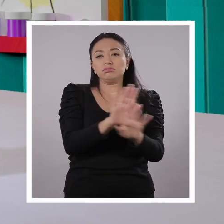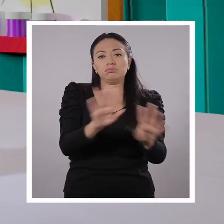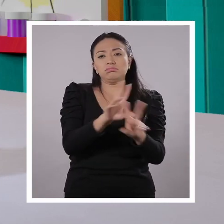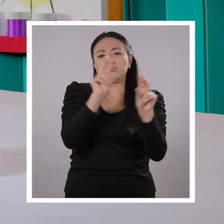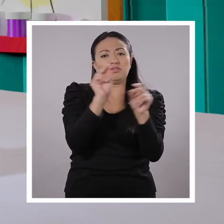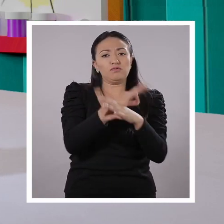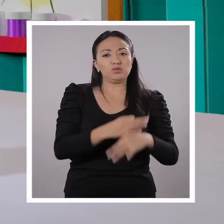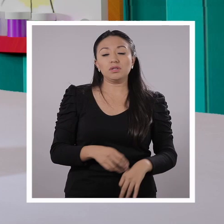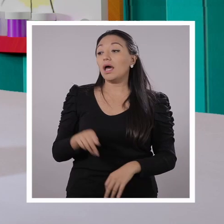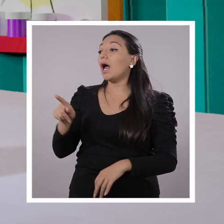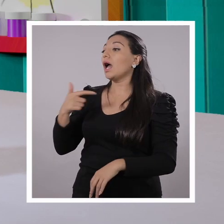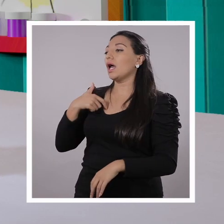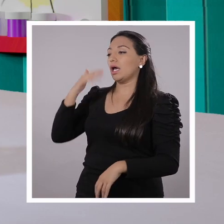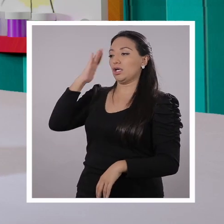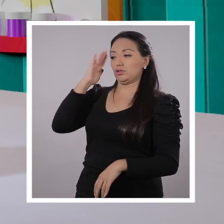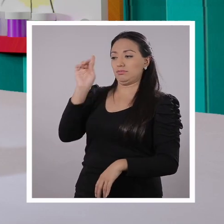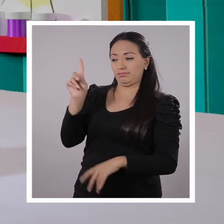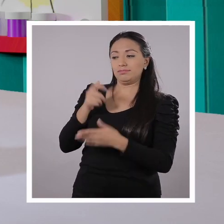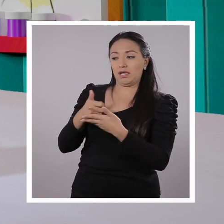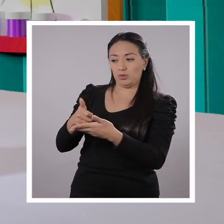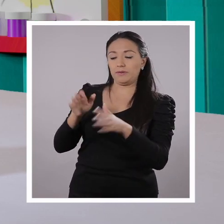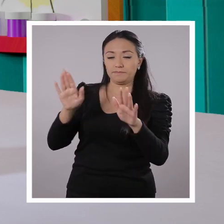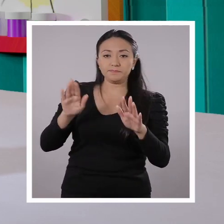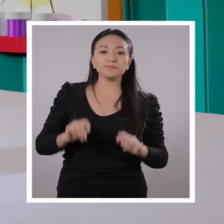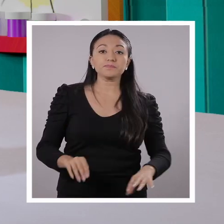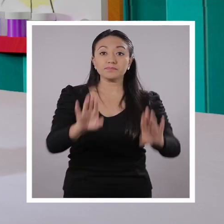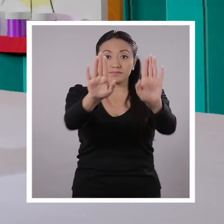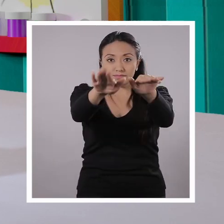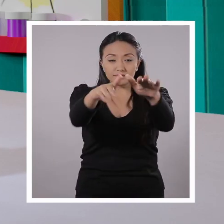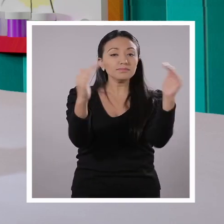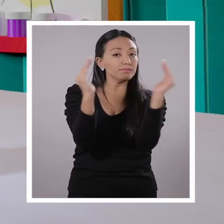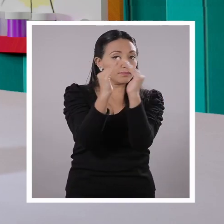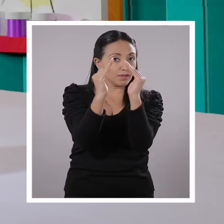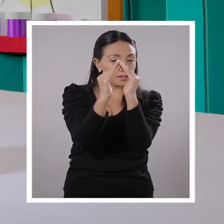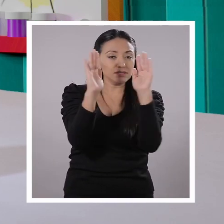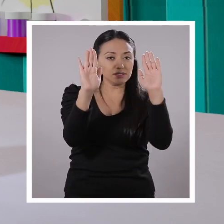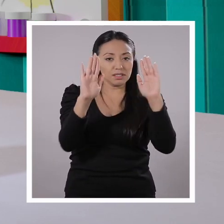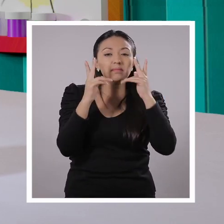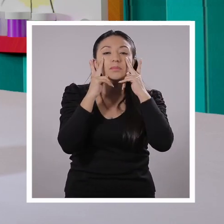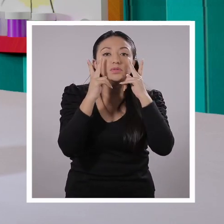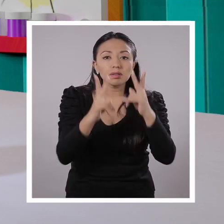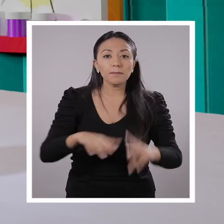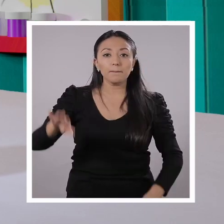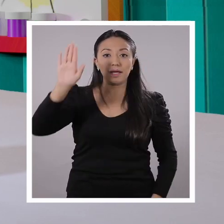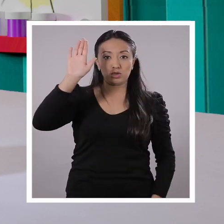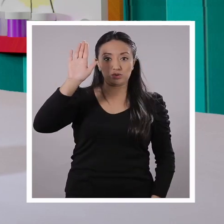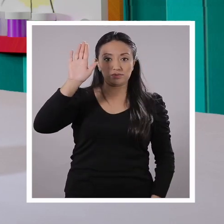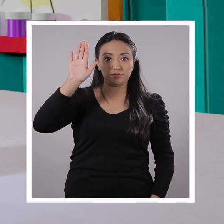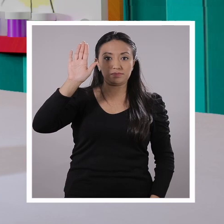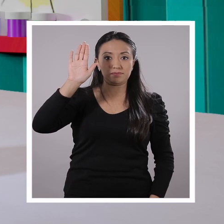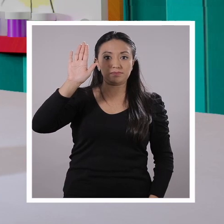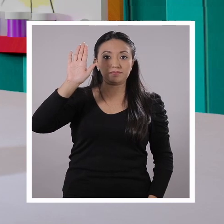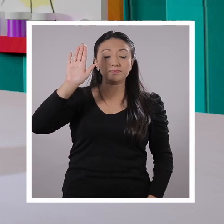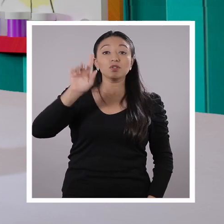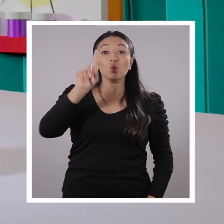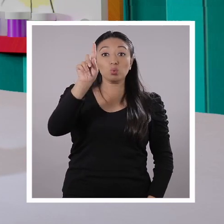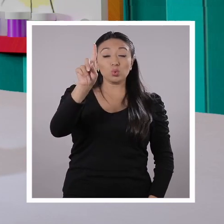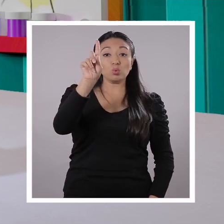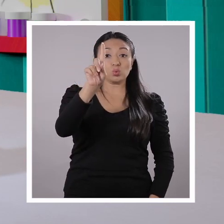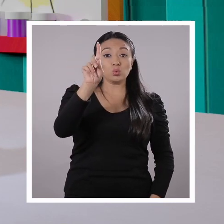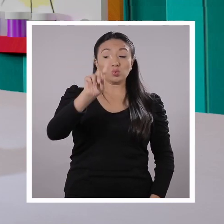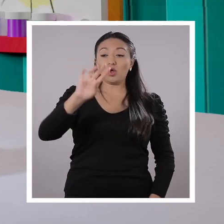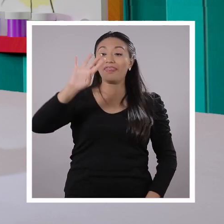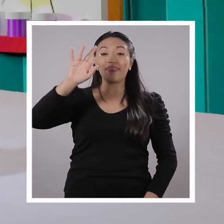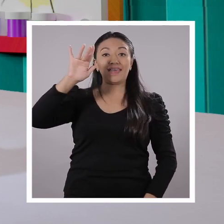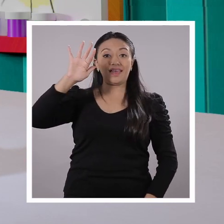me funciona ningún. Pero yo me sé otra y estoy segura que esa te va a gustar. ¿Eh? A ver, chicos, en casa, vamos a mostrar la mano. ¿Ya? ¿Ah? Y